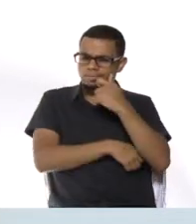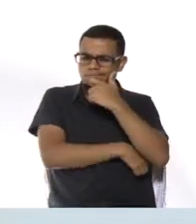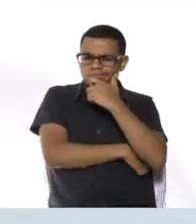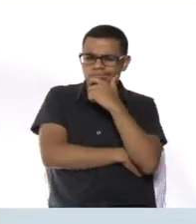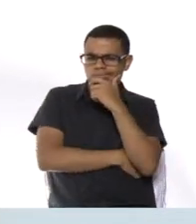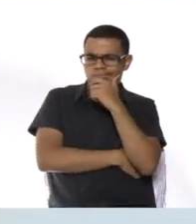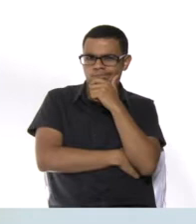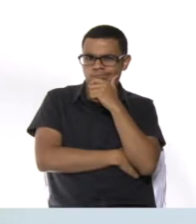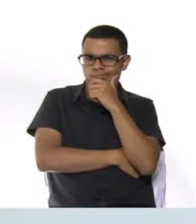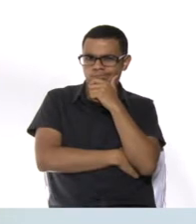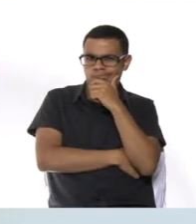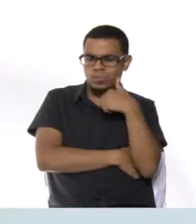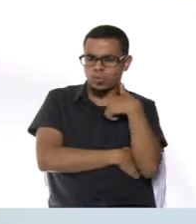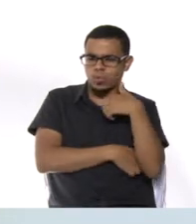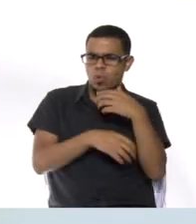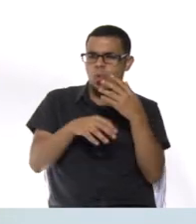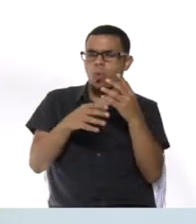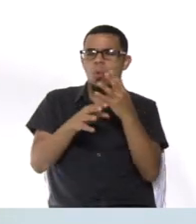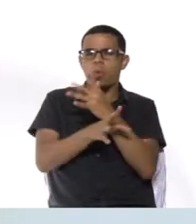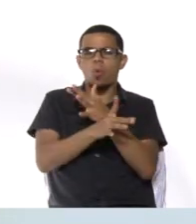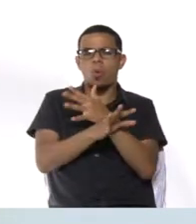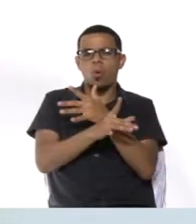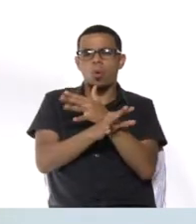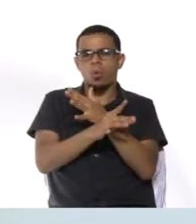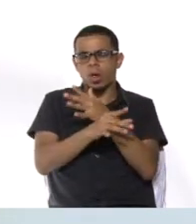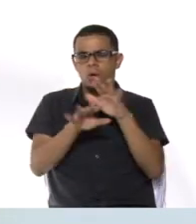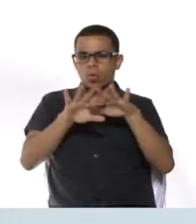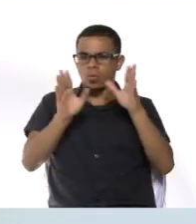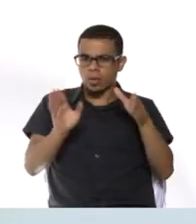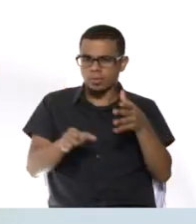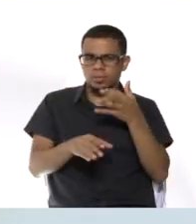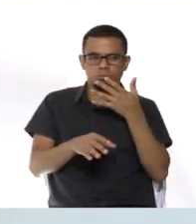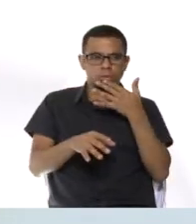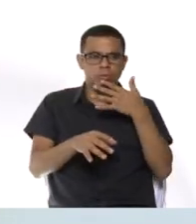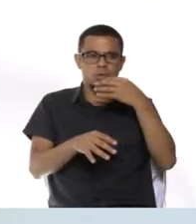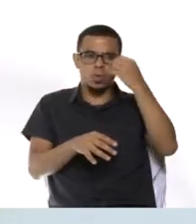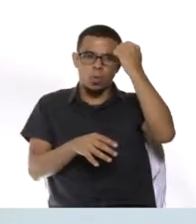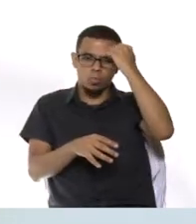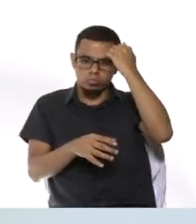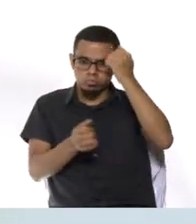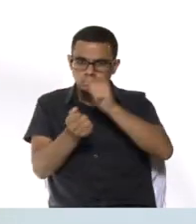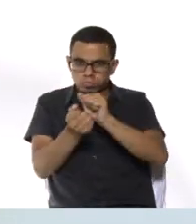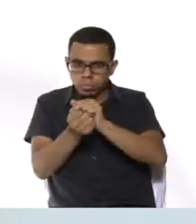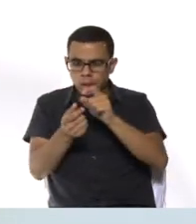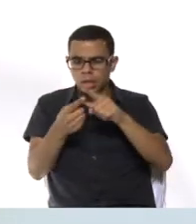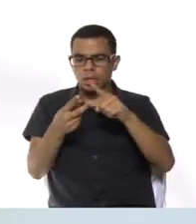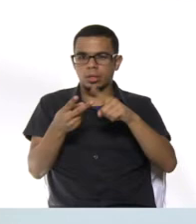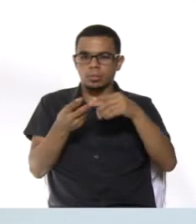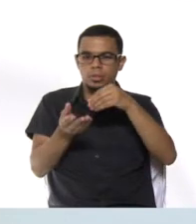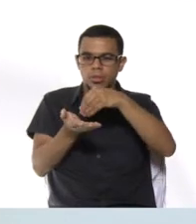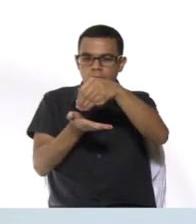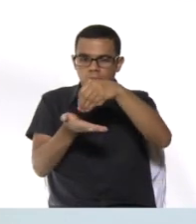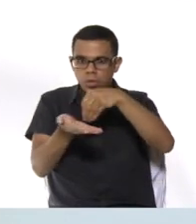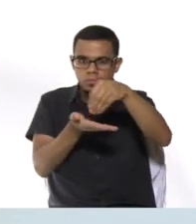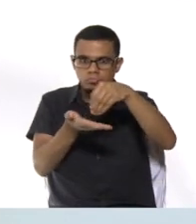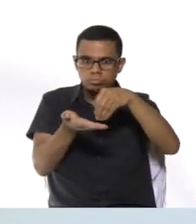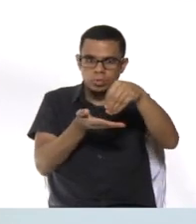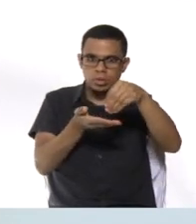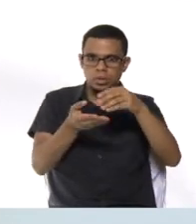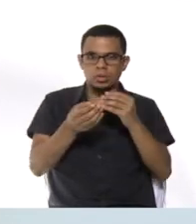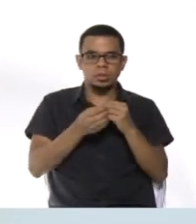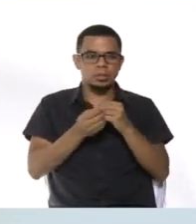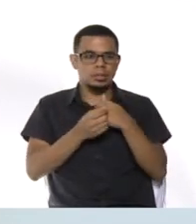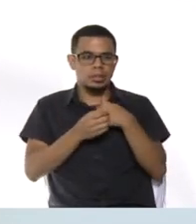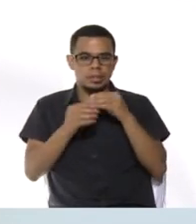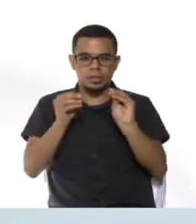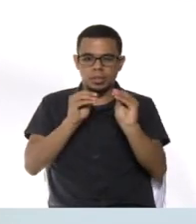están tan familiarizados con lo que son los juegos de mesa. Y tenemos que tener en cuenta que obviamente los juegos de mesa de marcas comerciales son un poco